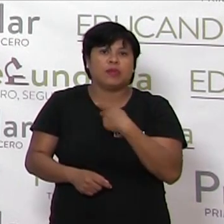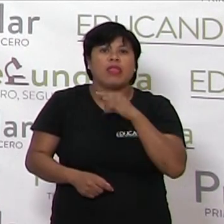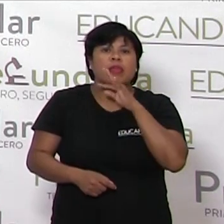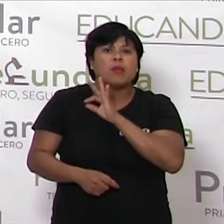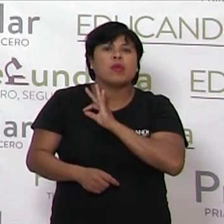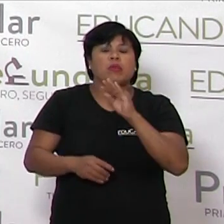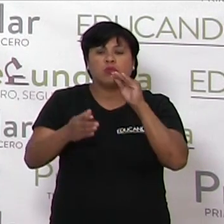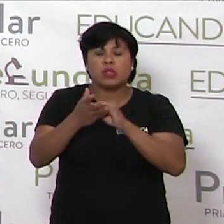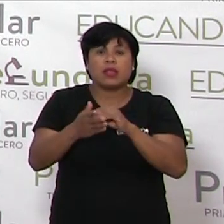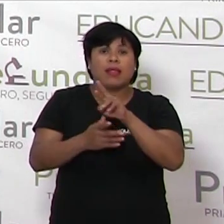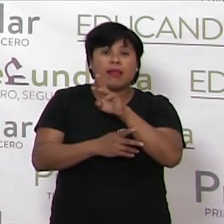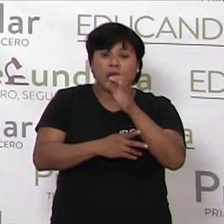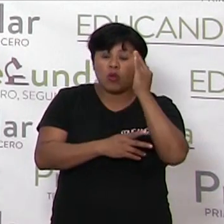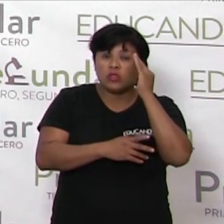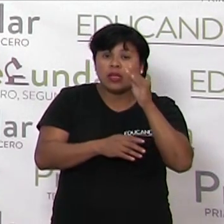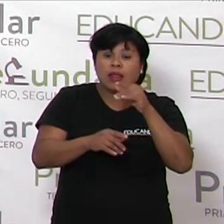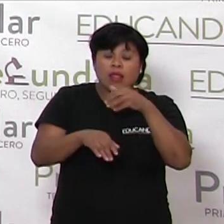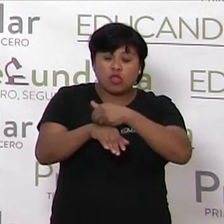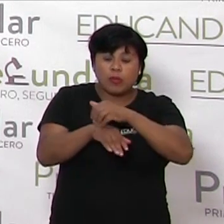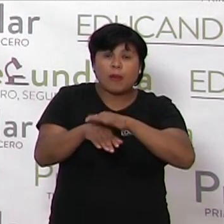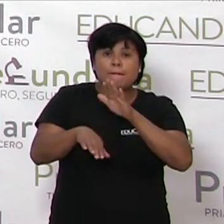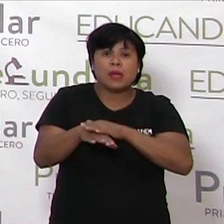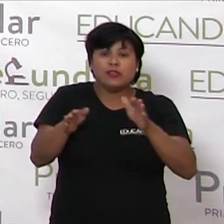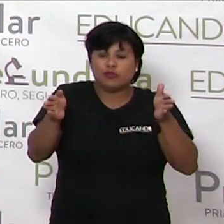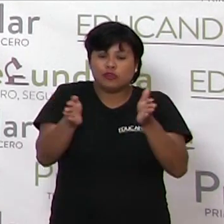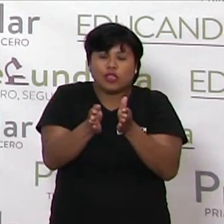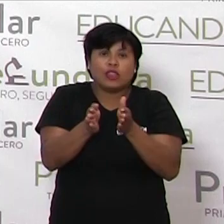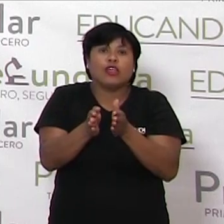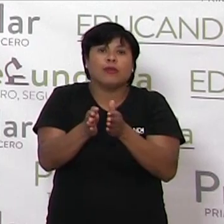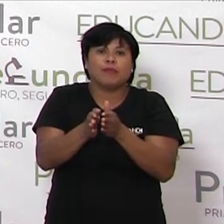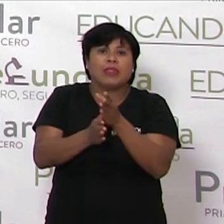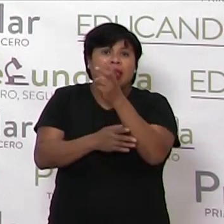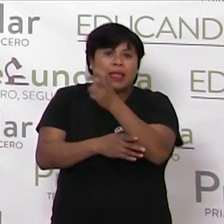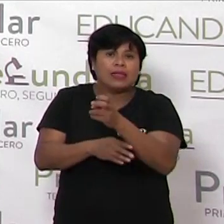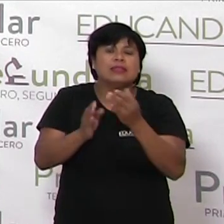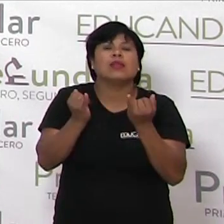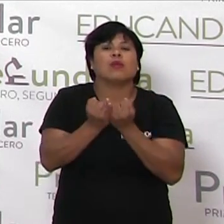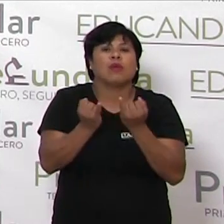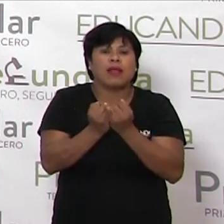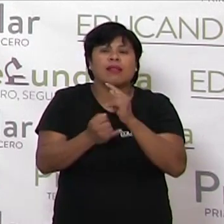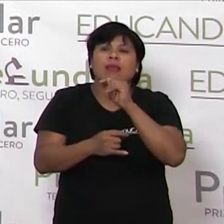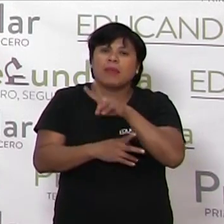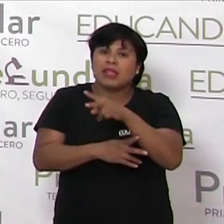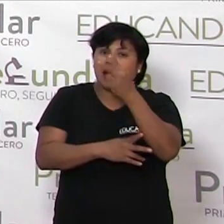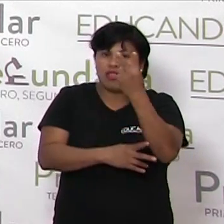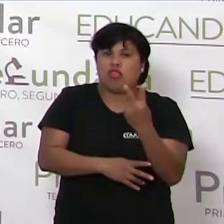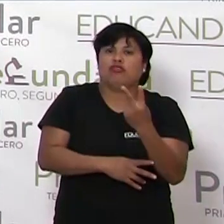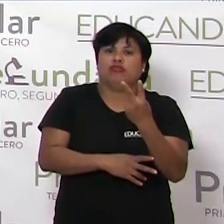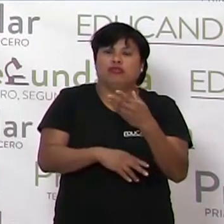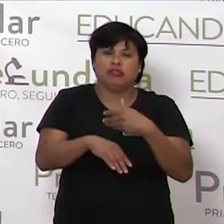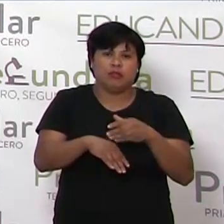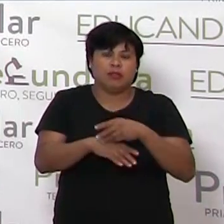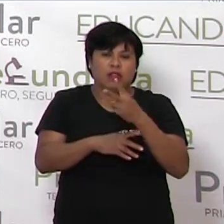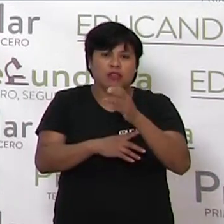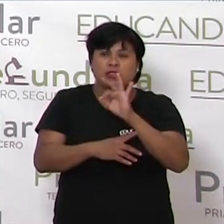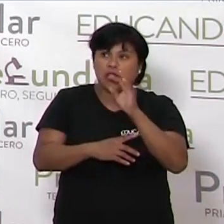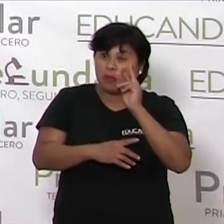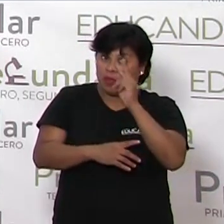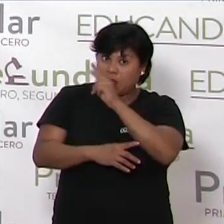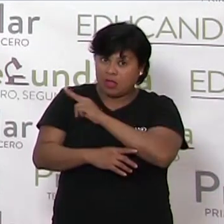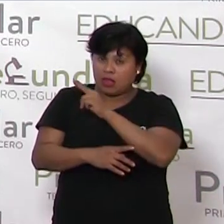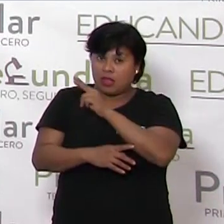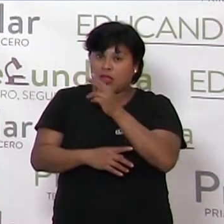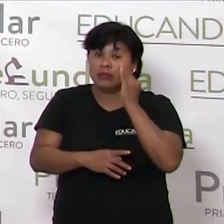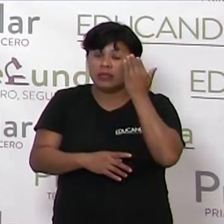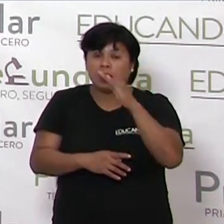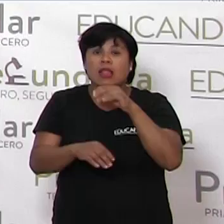poner también reconocer la cantidad más pequeña, otra estrategia. Y en este caso también iría con Si puedes